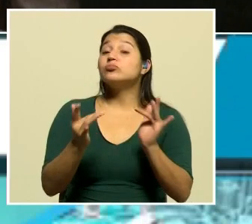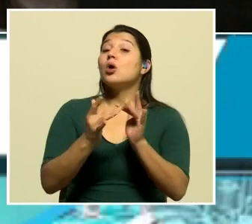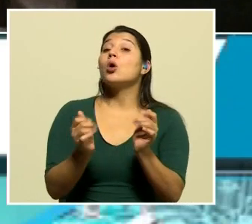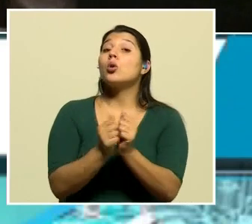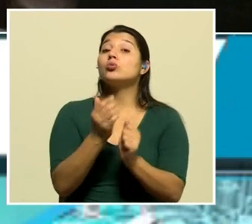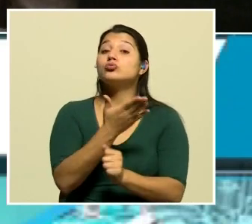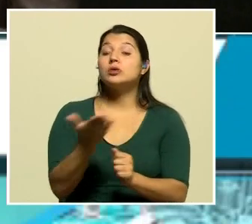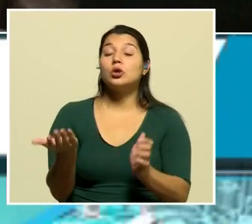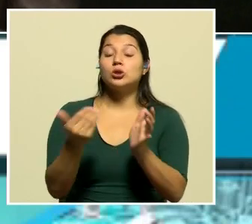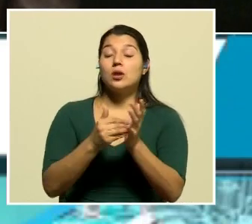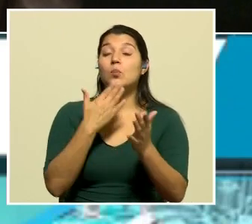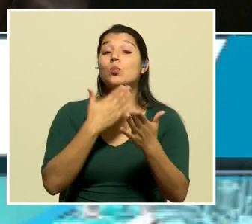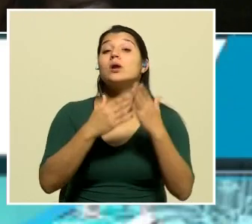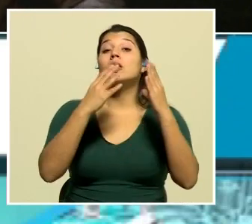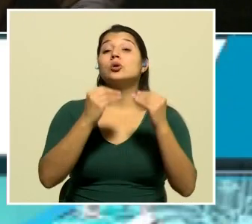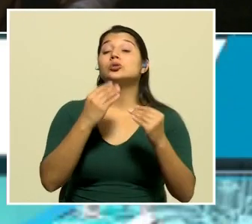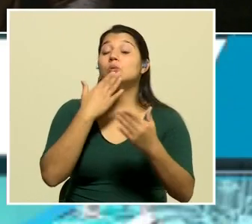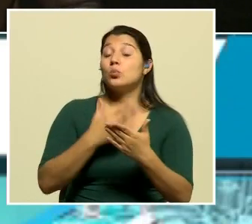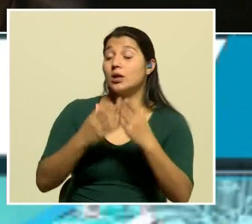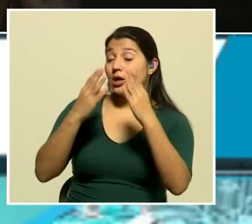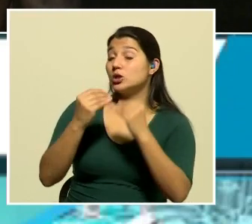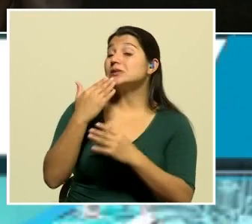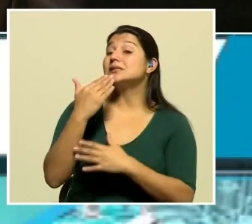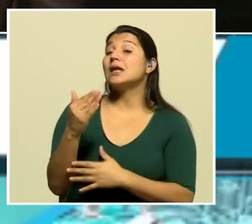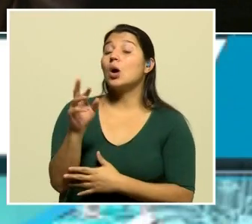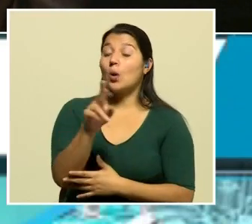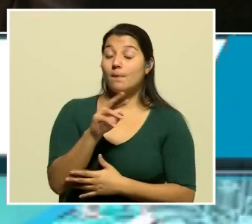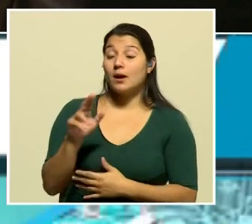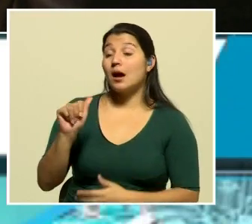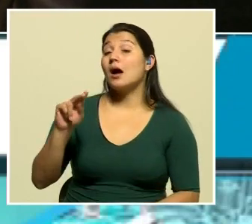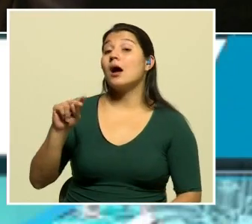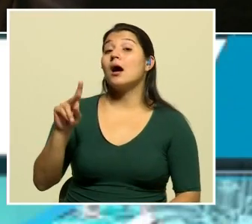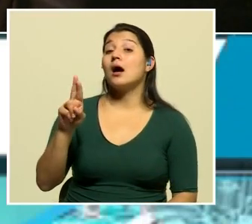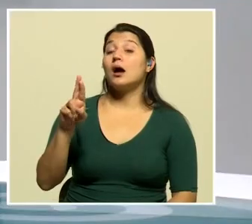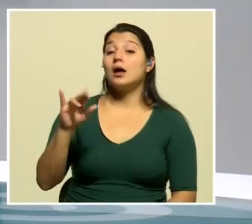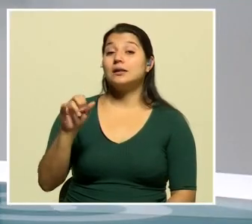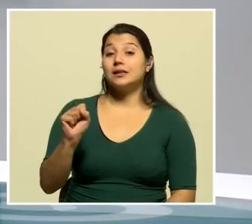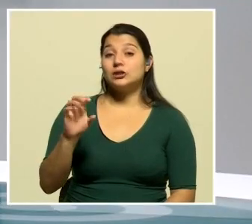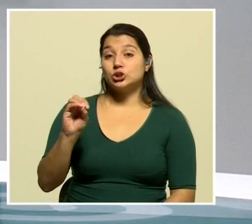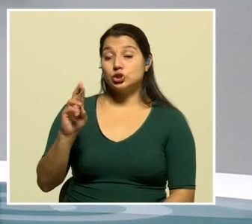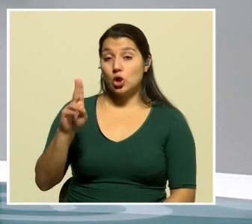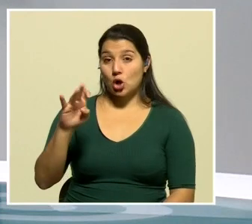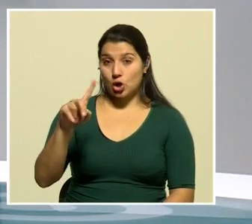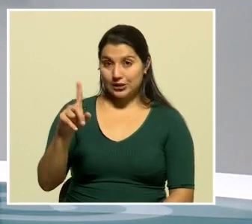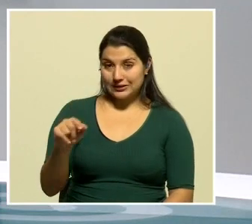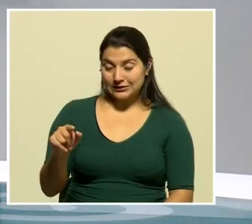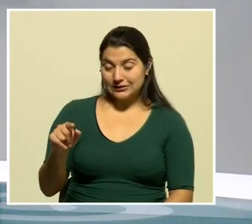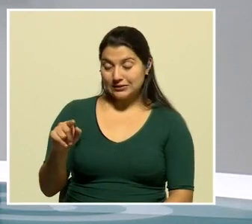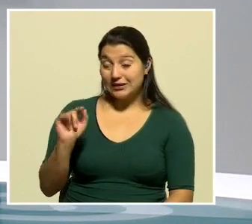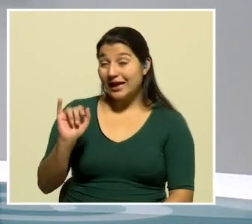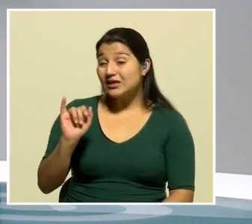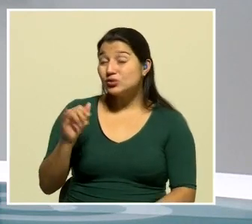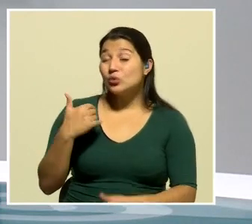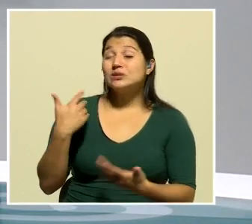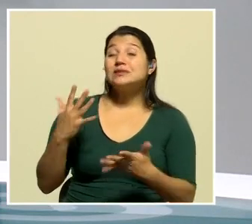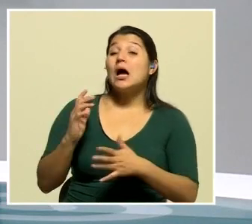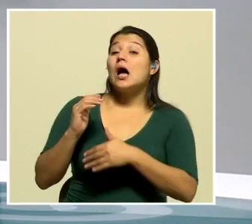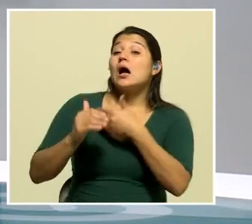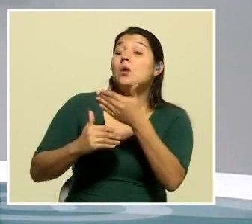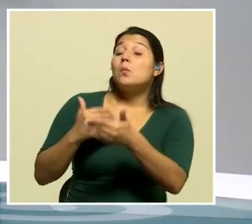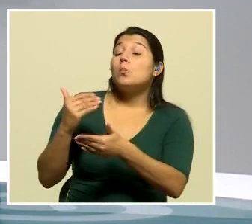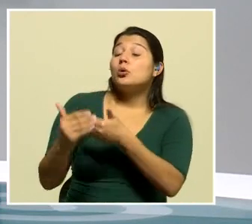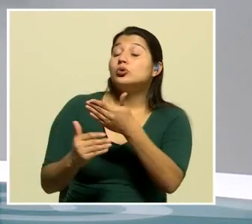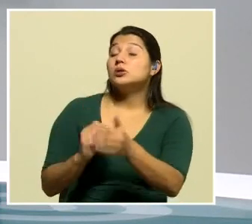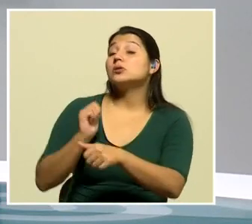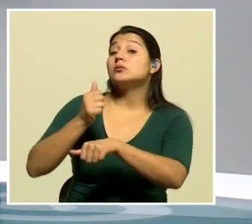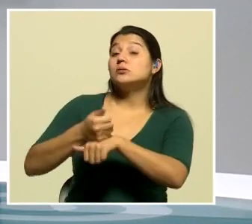Buenas noches. Muchísimas gracias a nuestro compañero Andrés Ortiz. Todo una logística,